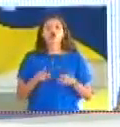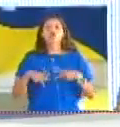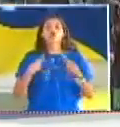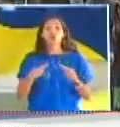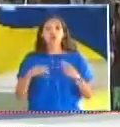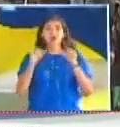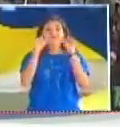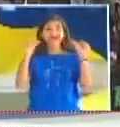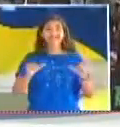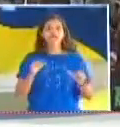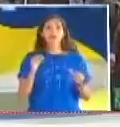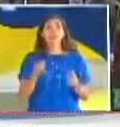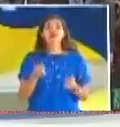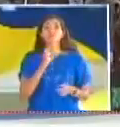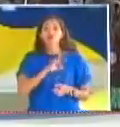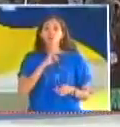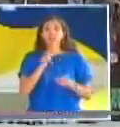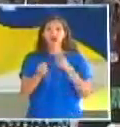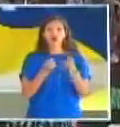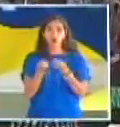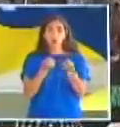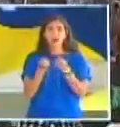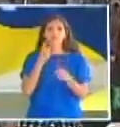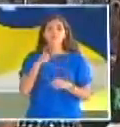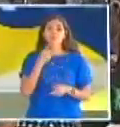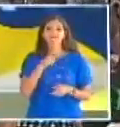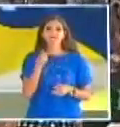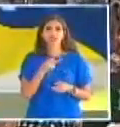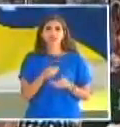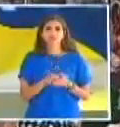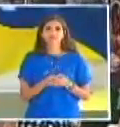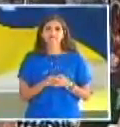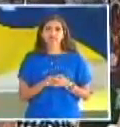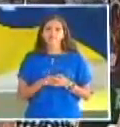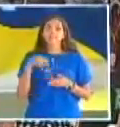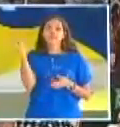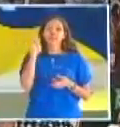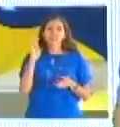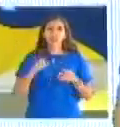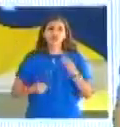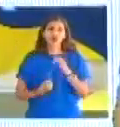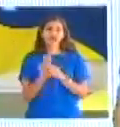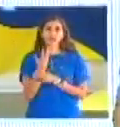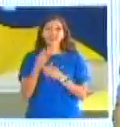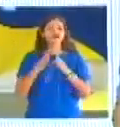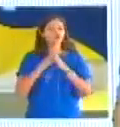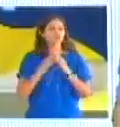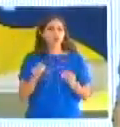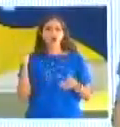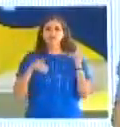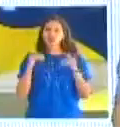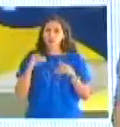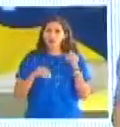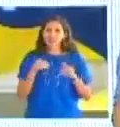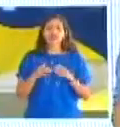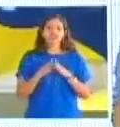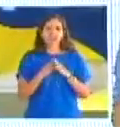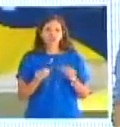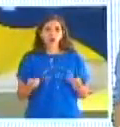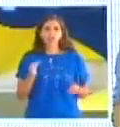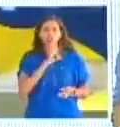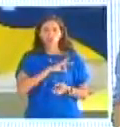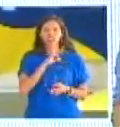sistema social, económico, político. Venezuela va a un florecimiento de toda su democracia, de toda su